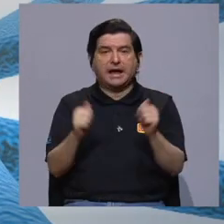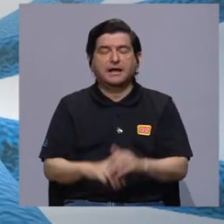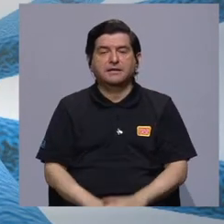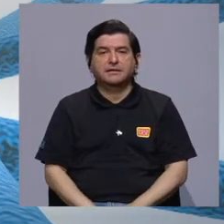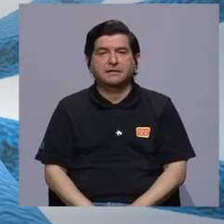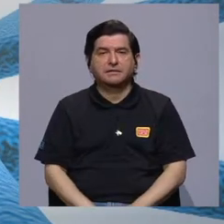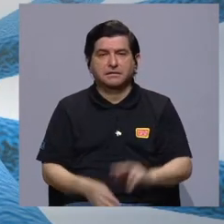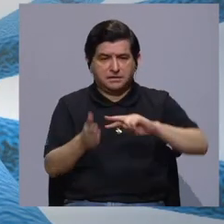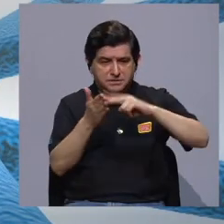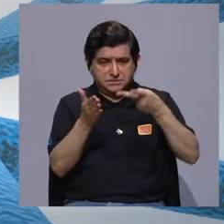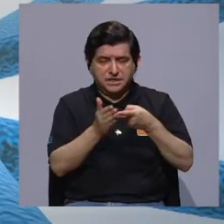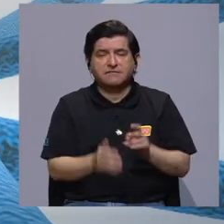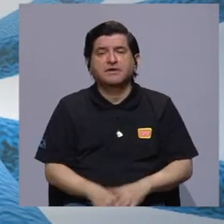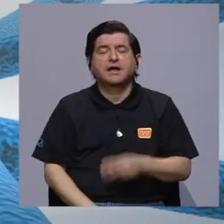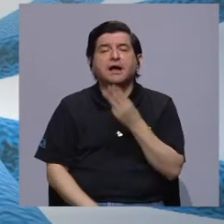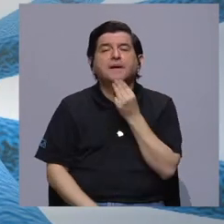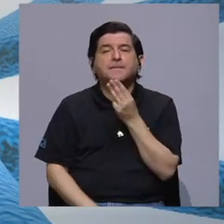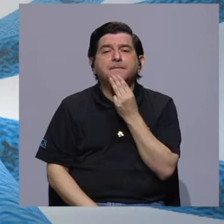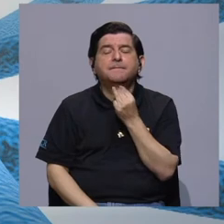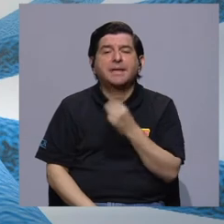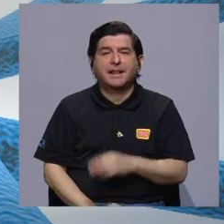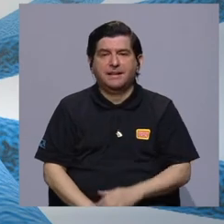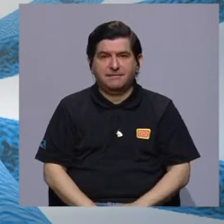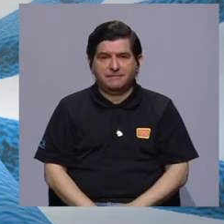generales, en lo que respecta a la miel,